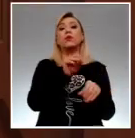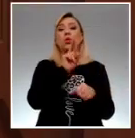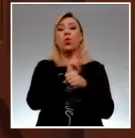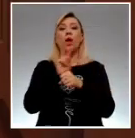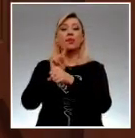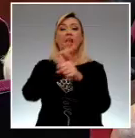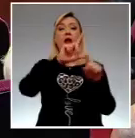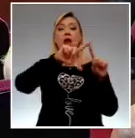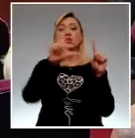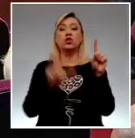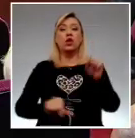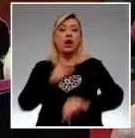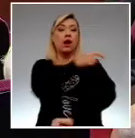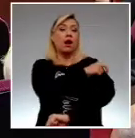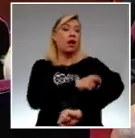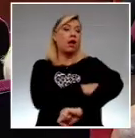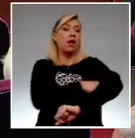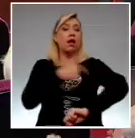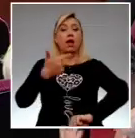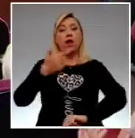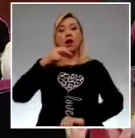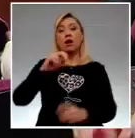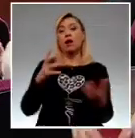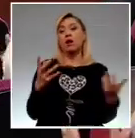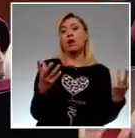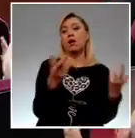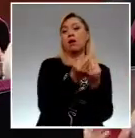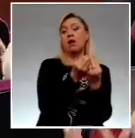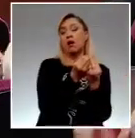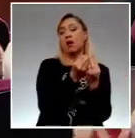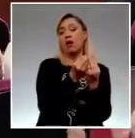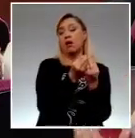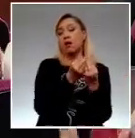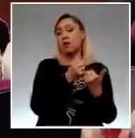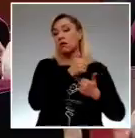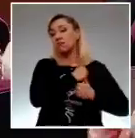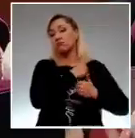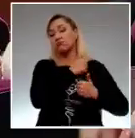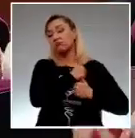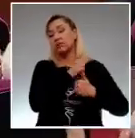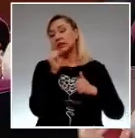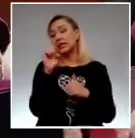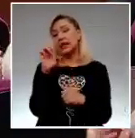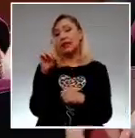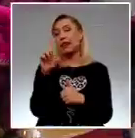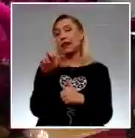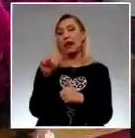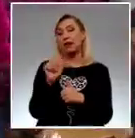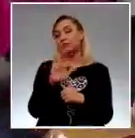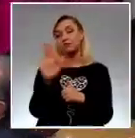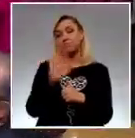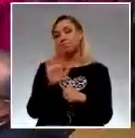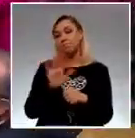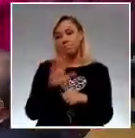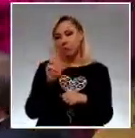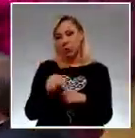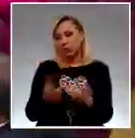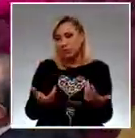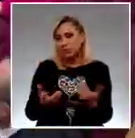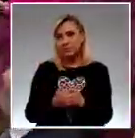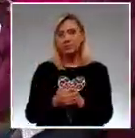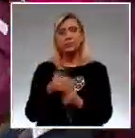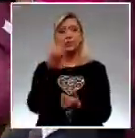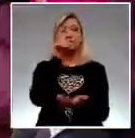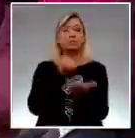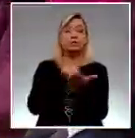la Sedena. Entre los datos, destacó que este año ingresaron al sistema de justicia federal casi 1.500.000